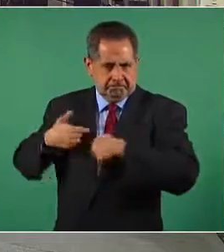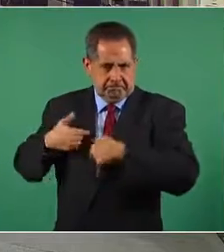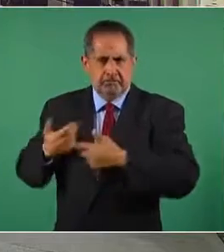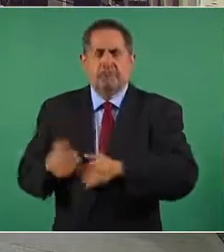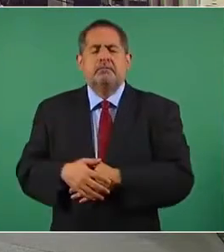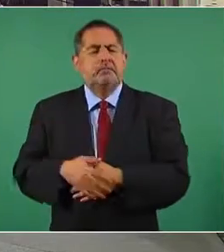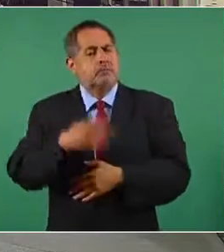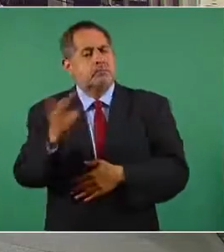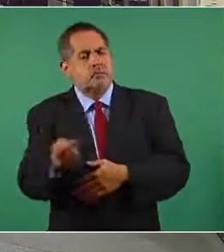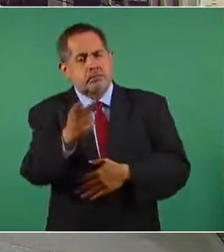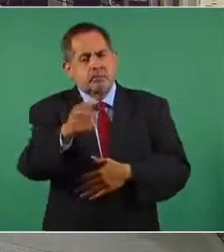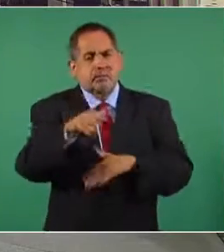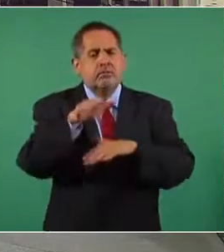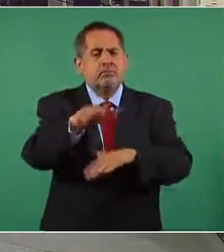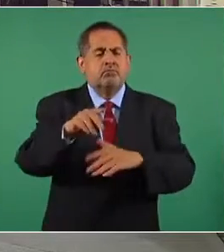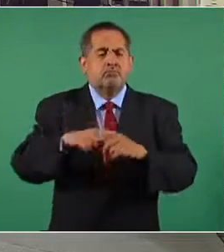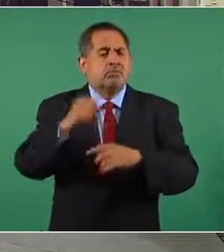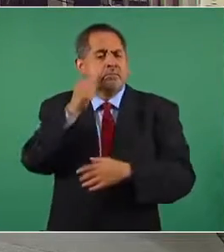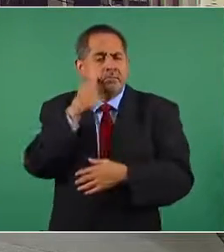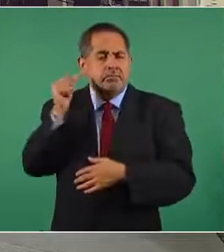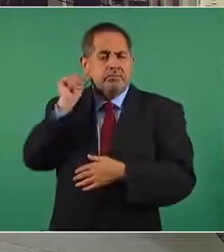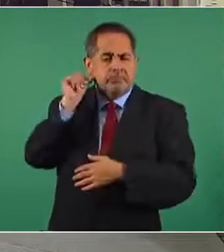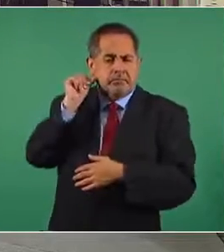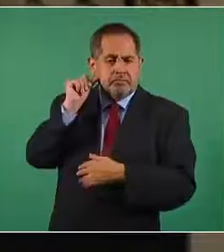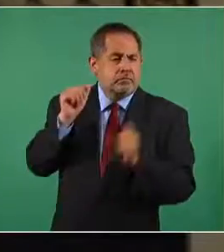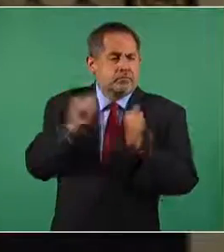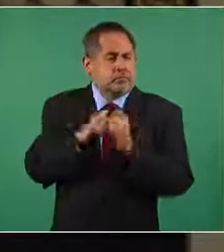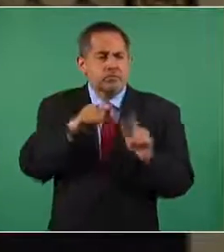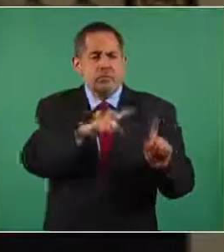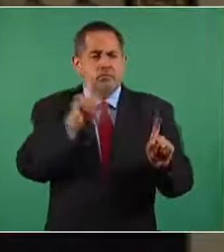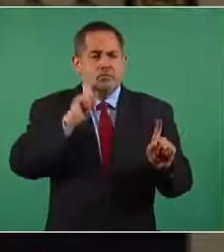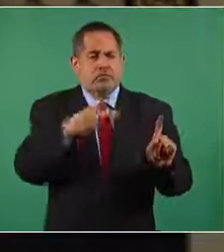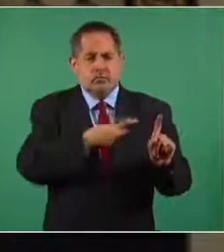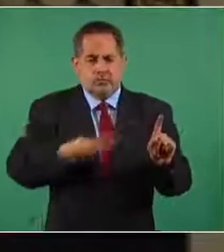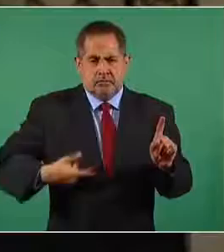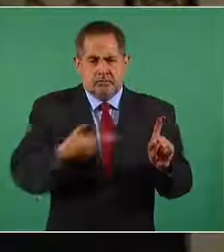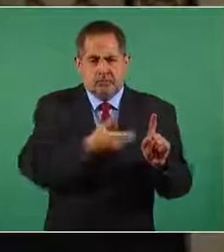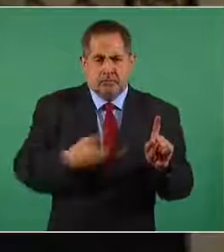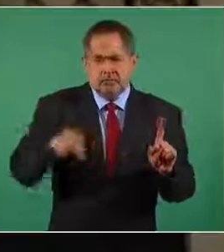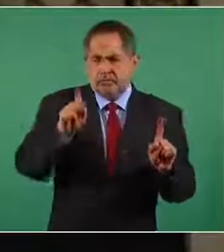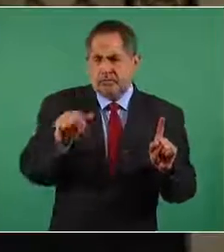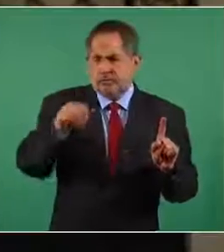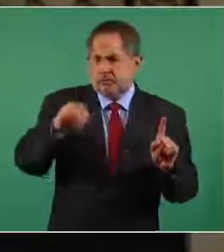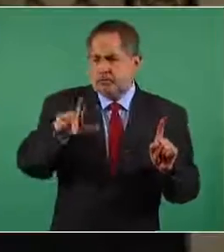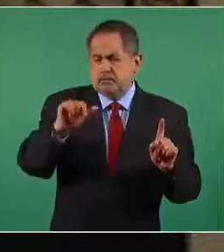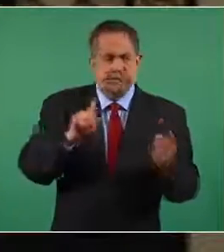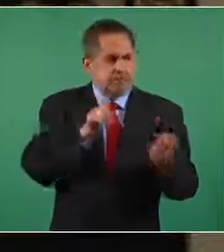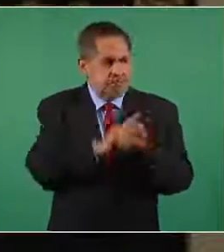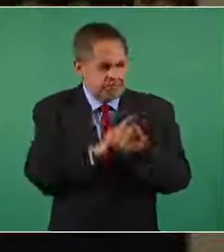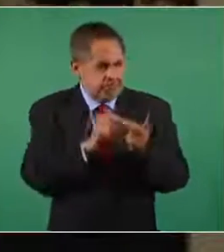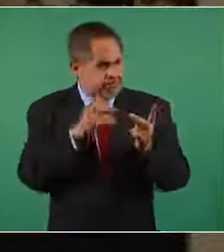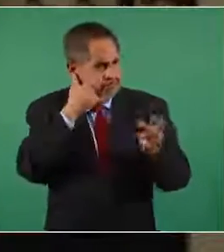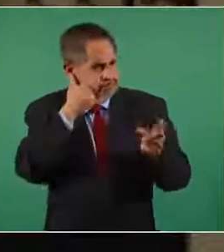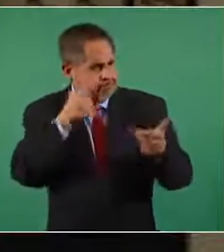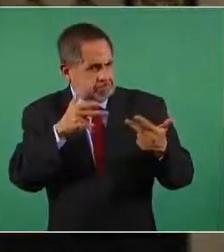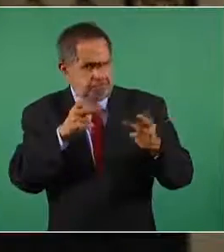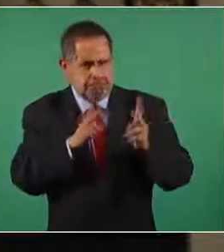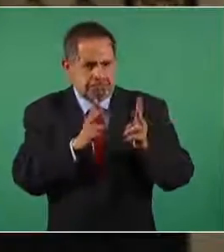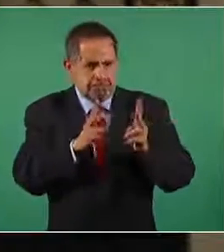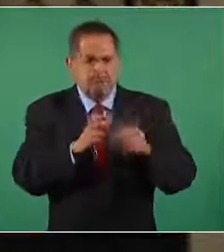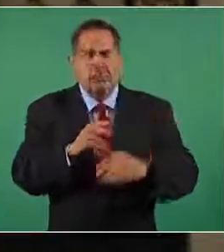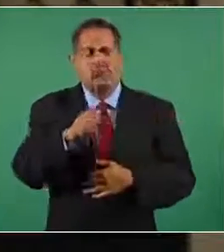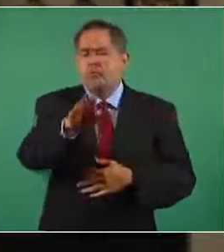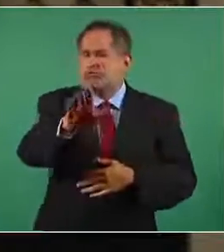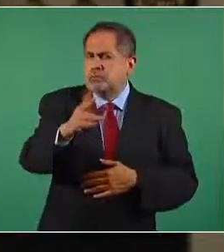sobre la plática, la conversación de ayer que tuvo con la vicepresidenta Kamala Harris. Se comentó como posible fecha